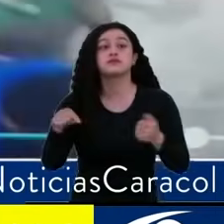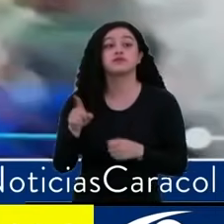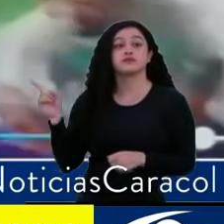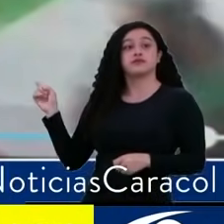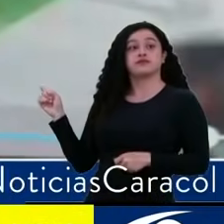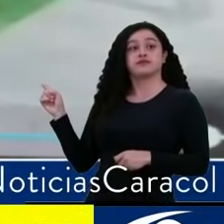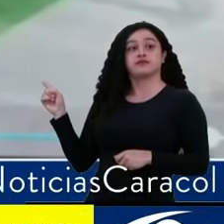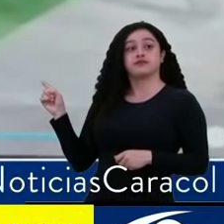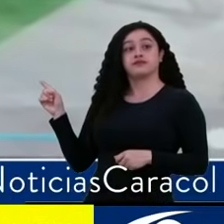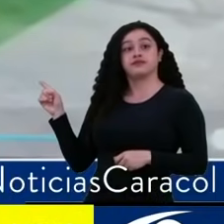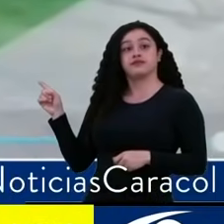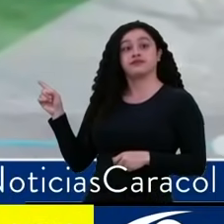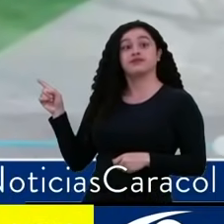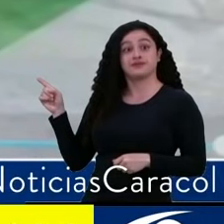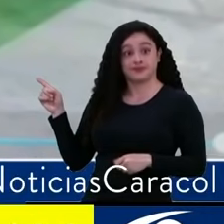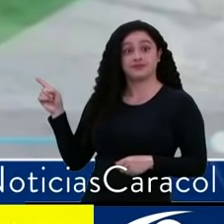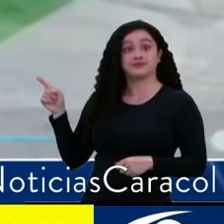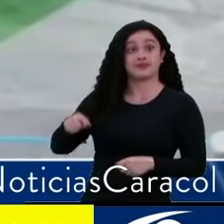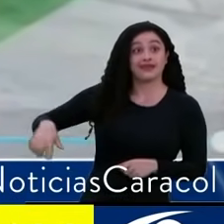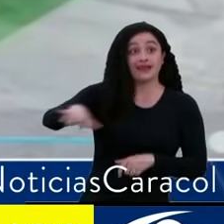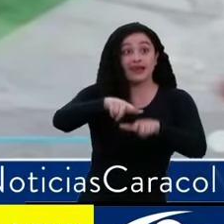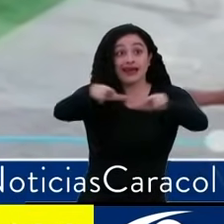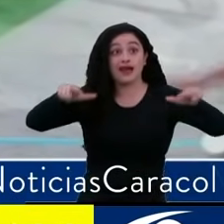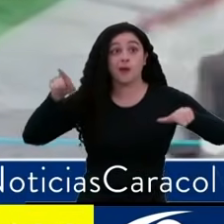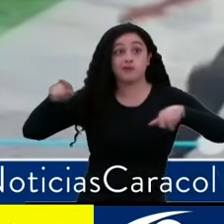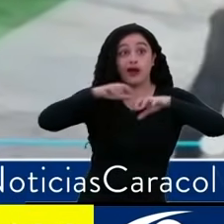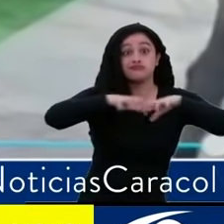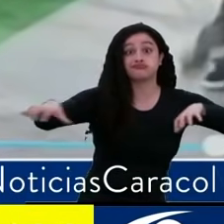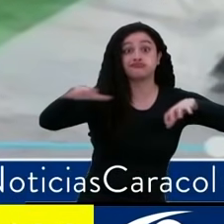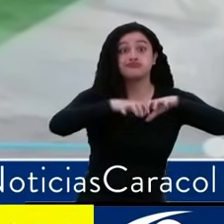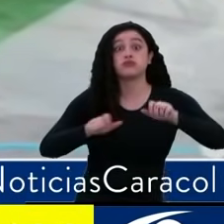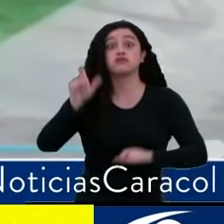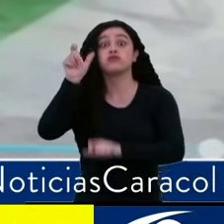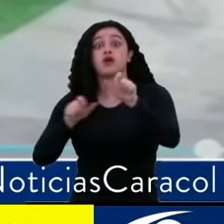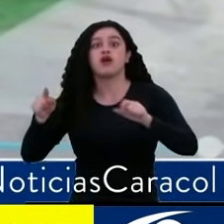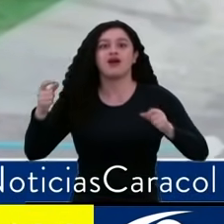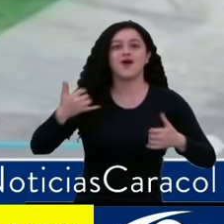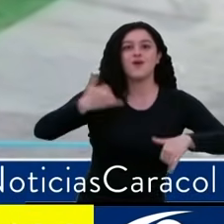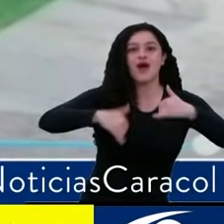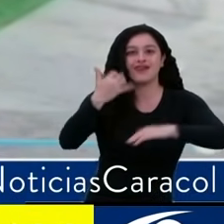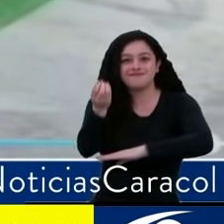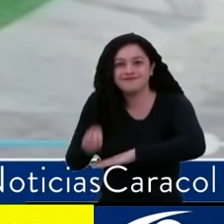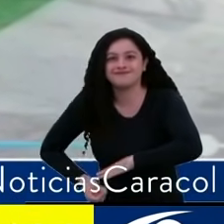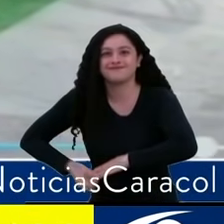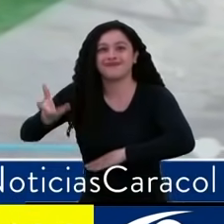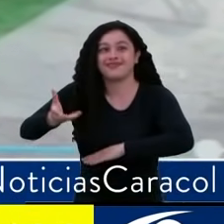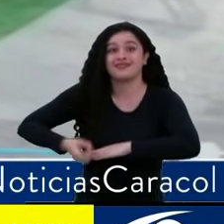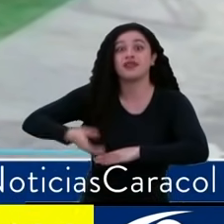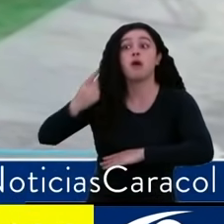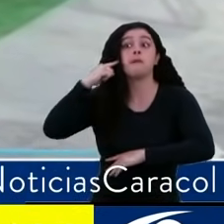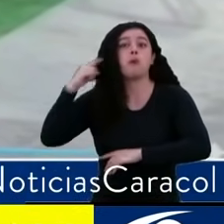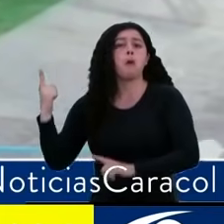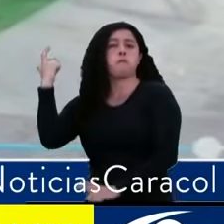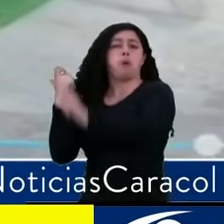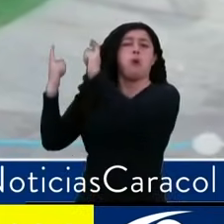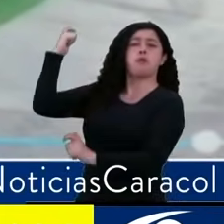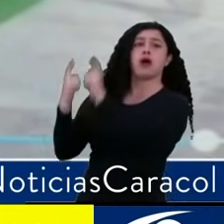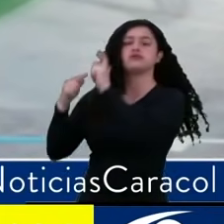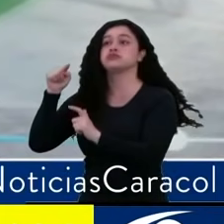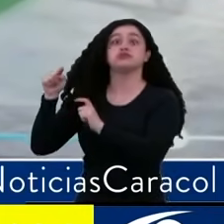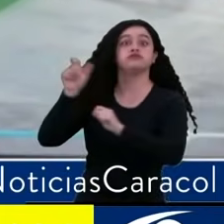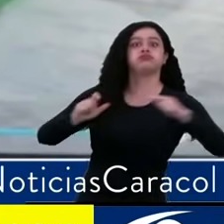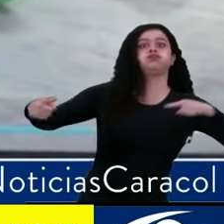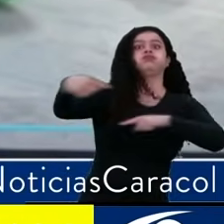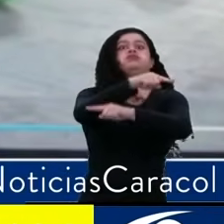Bermeja. Dos sicarios llegaron a una cancha de tejo y dispararon contra dos personas a las cuales hirieron. Una de ellas se recupera